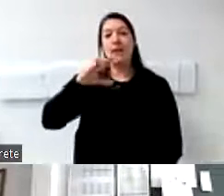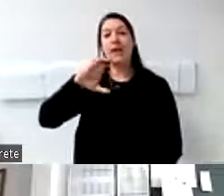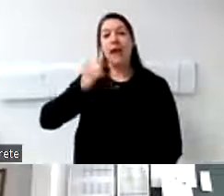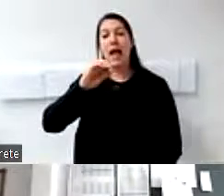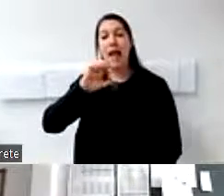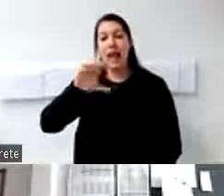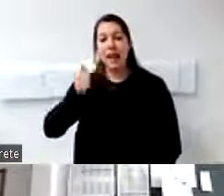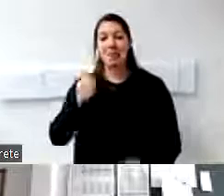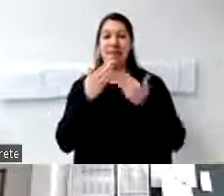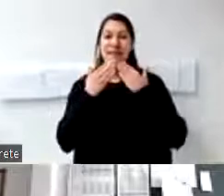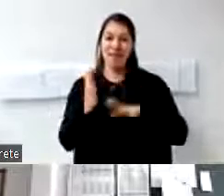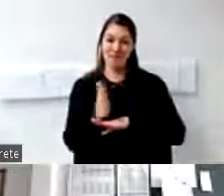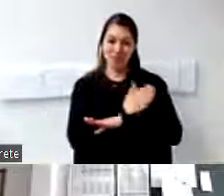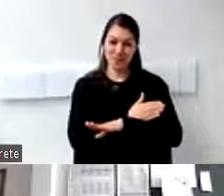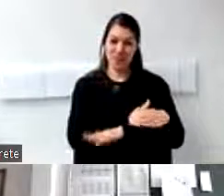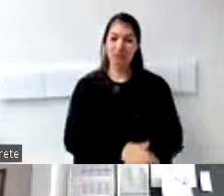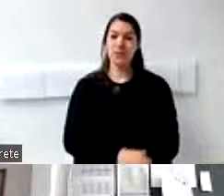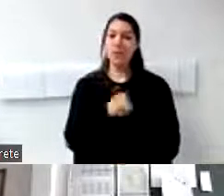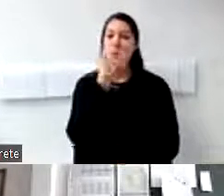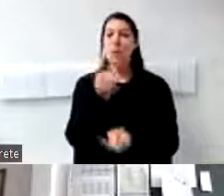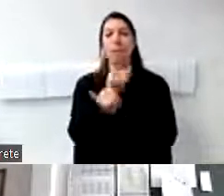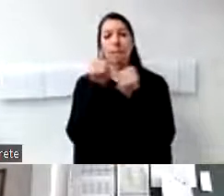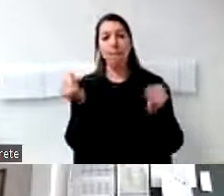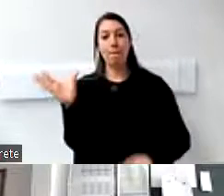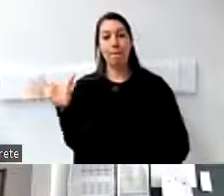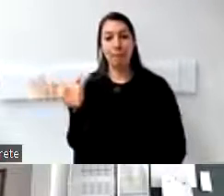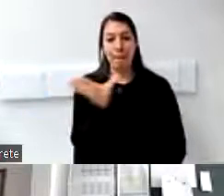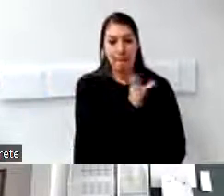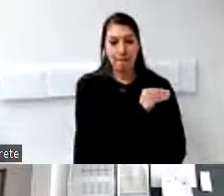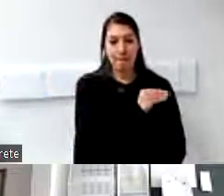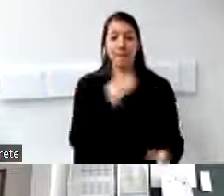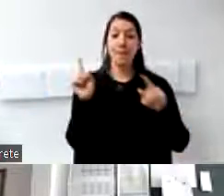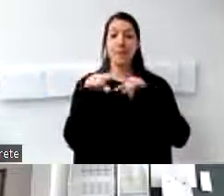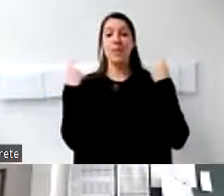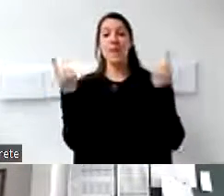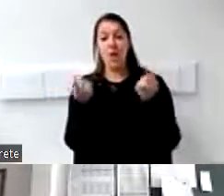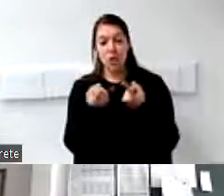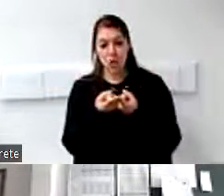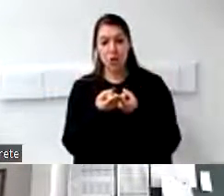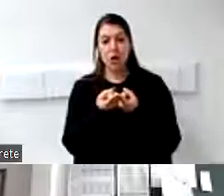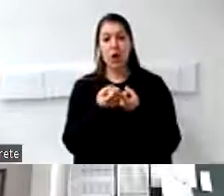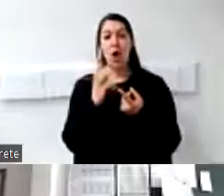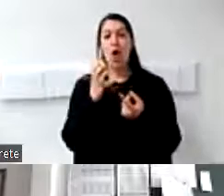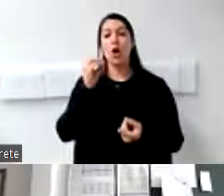Eduardo. Hola, buenos días para todos. Nosotros nos comunicamos de Comef.